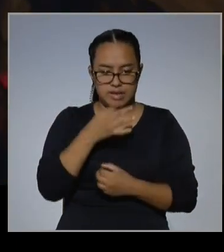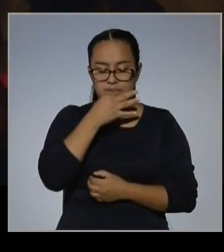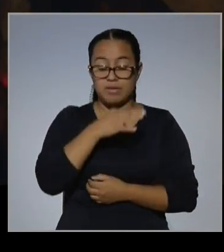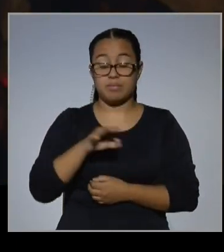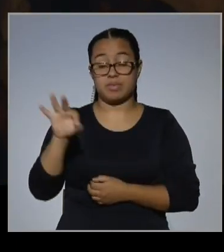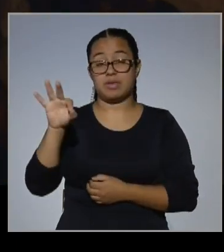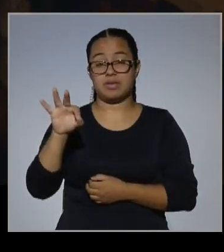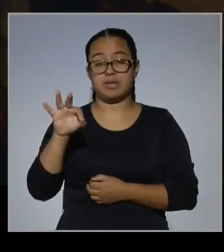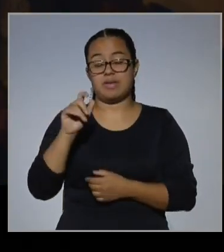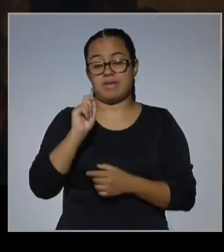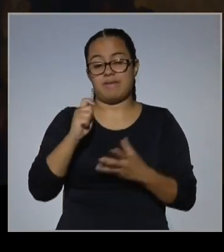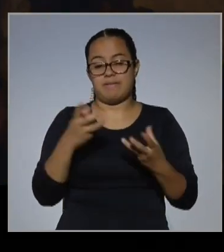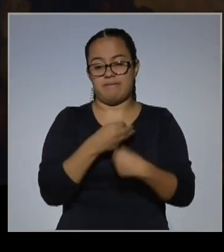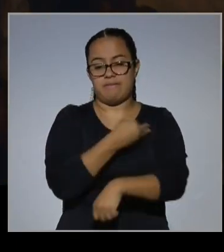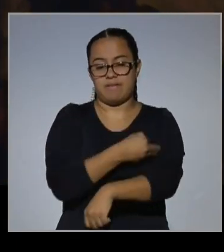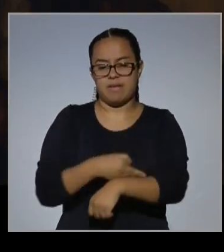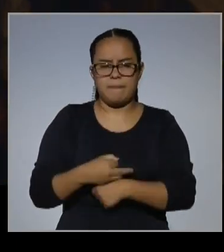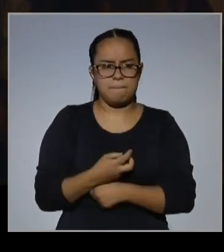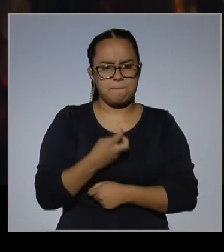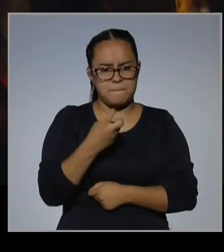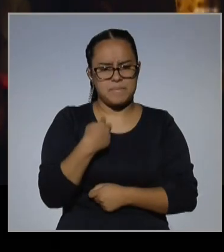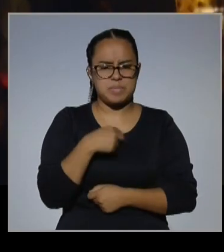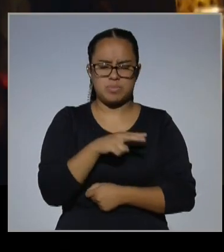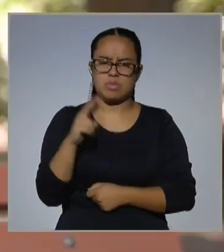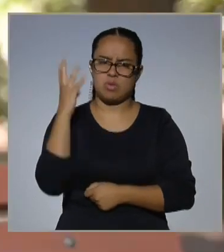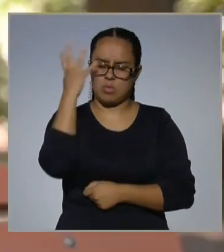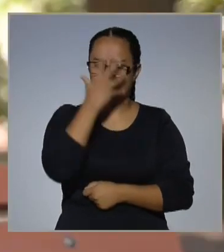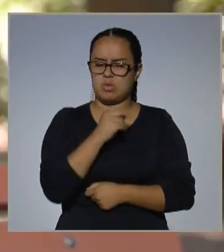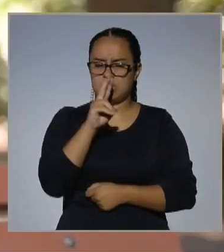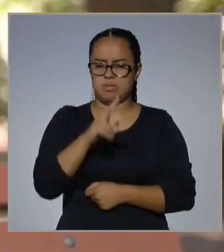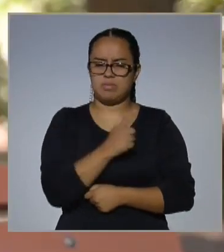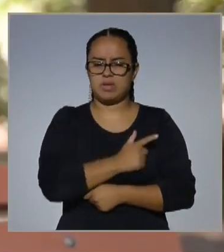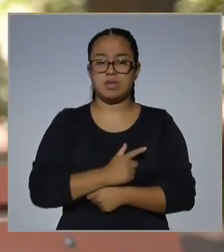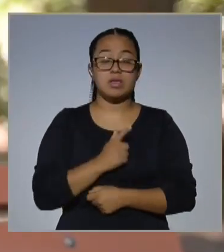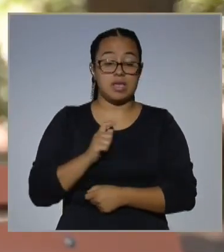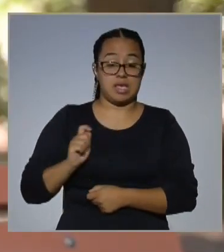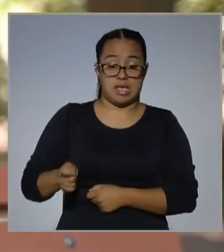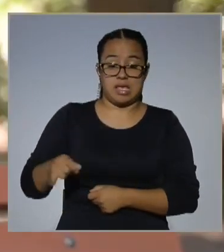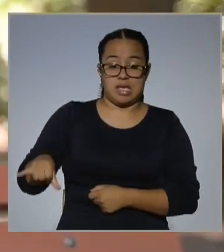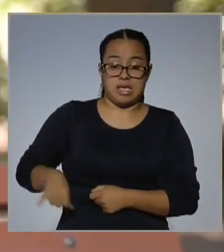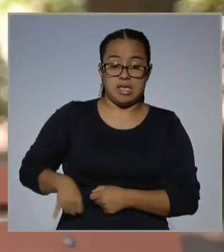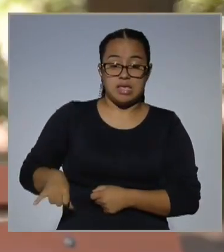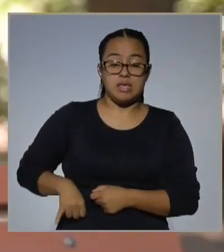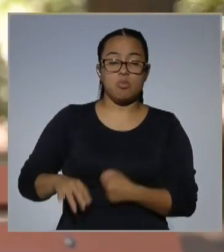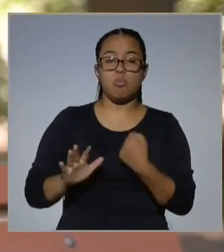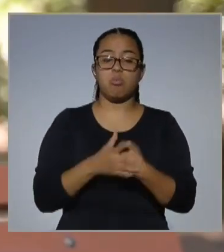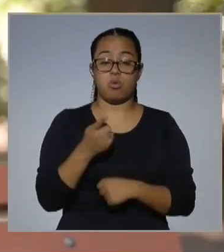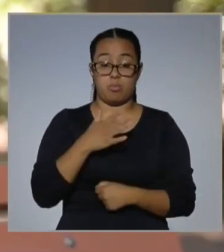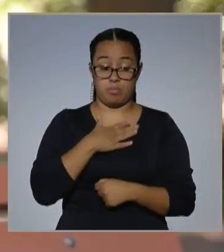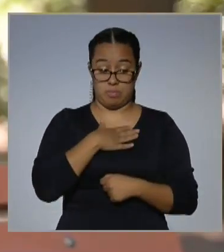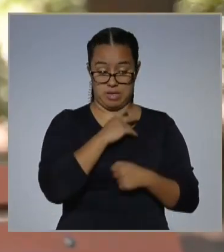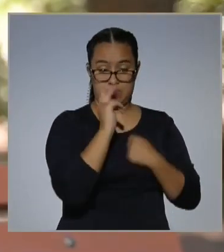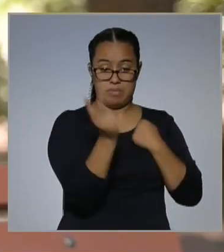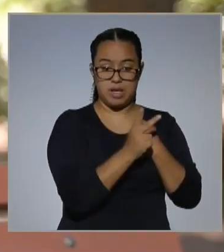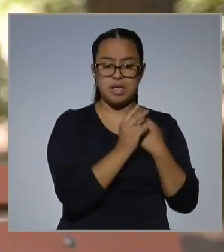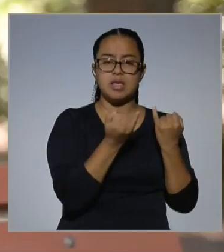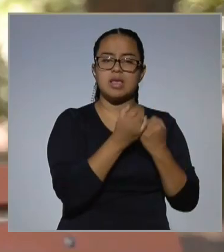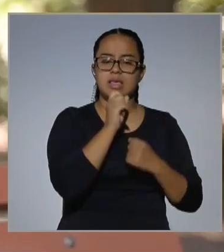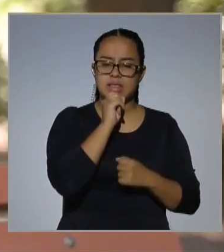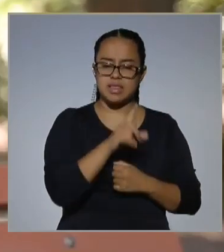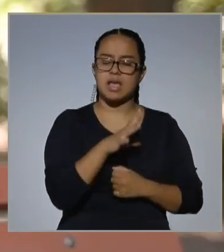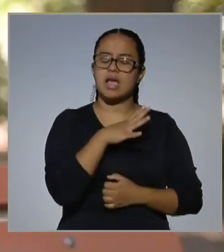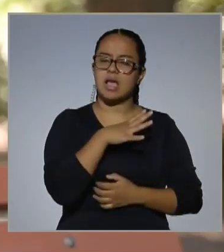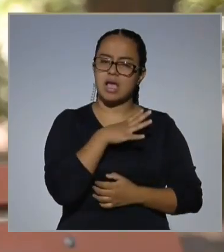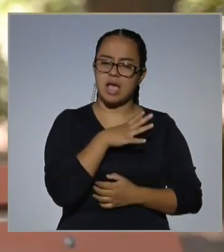Me parece muy linda y hermosa y interesante porque en mi país también hacemos